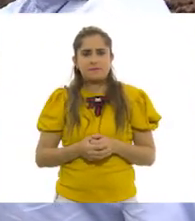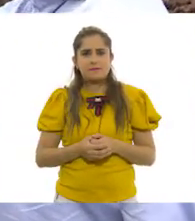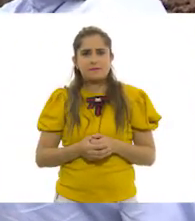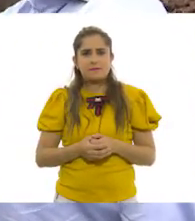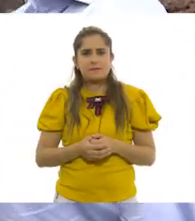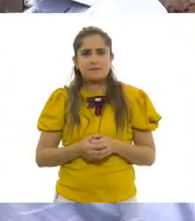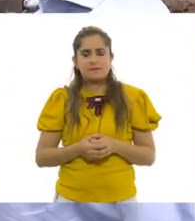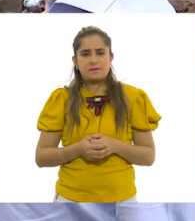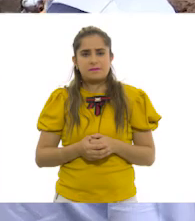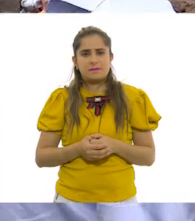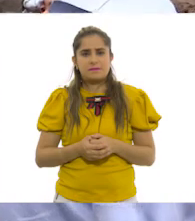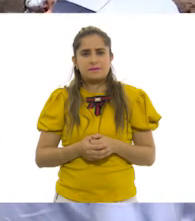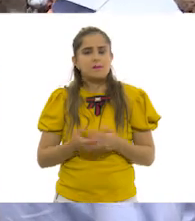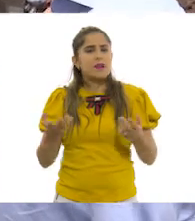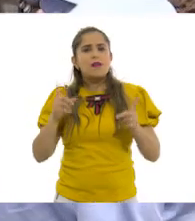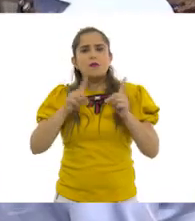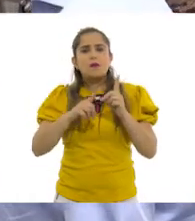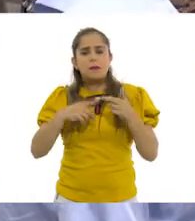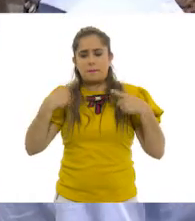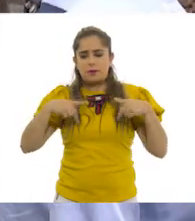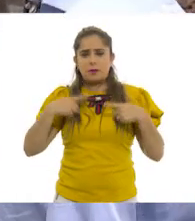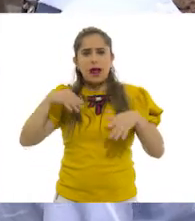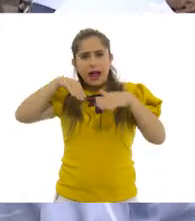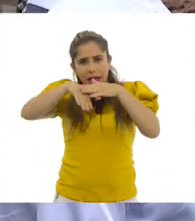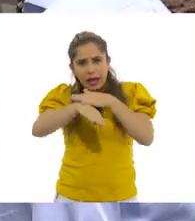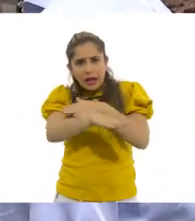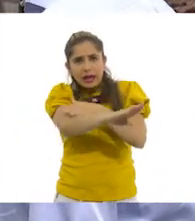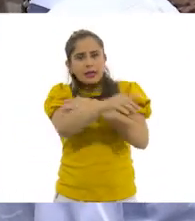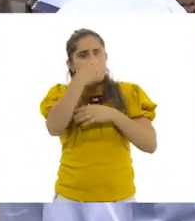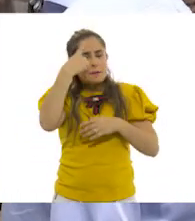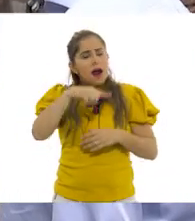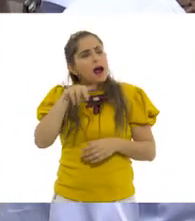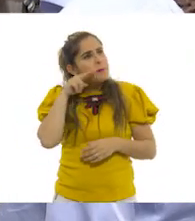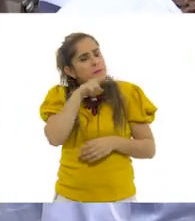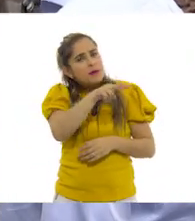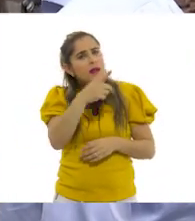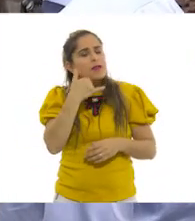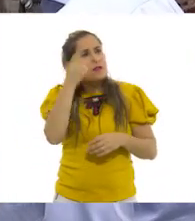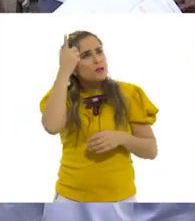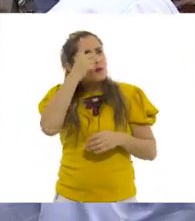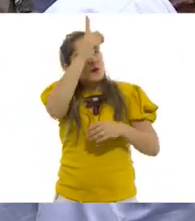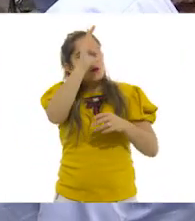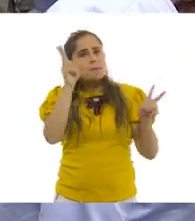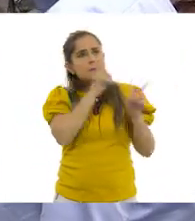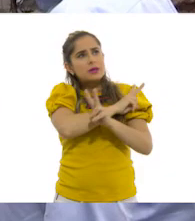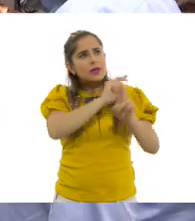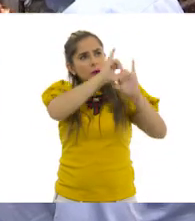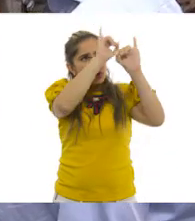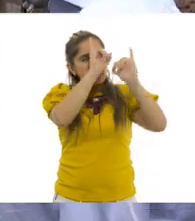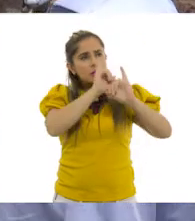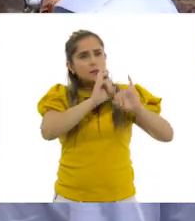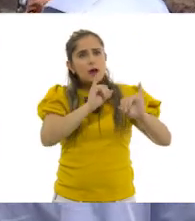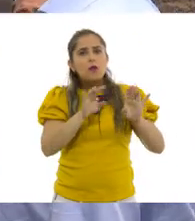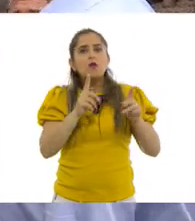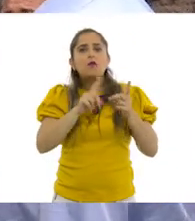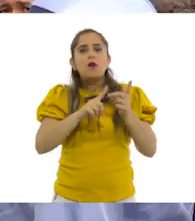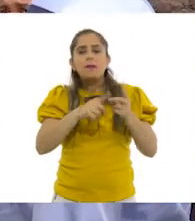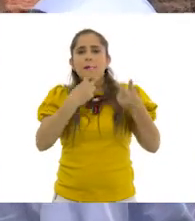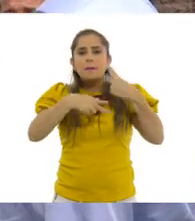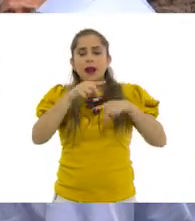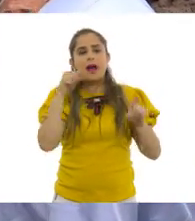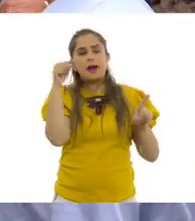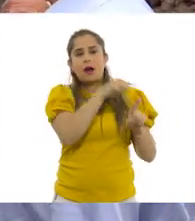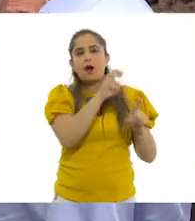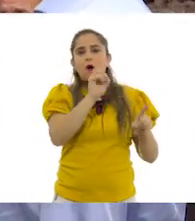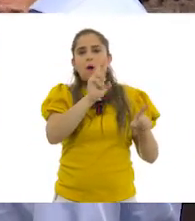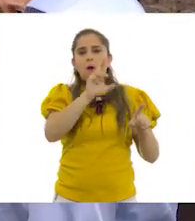digamos, ¿por dónde entraría la gente para ver al Dios del Viento? Al Dios del Viento, por el oriente. Por el oriente. La fachada es por el